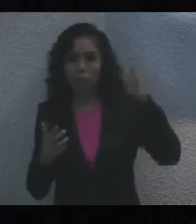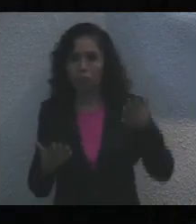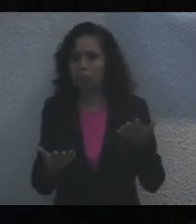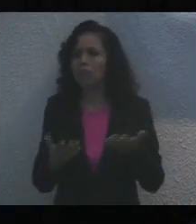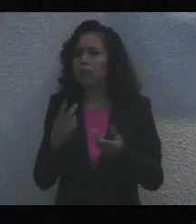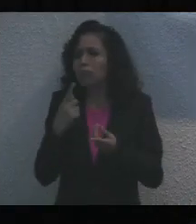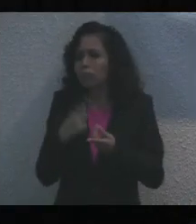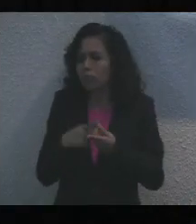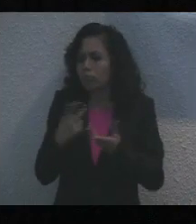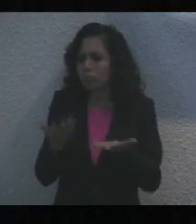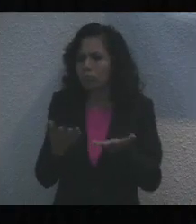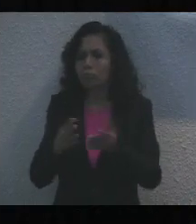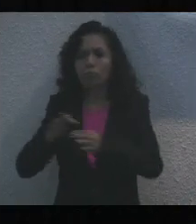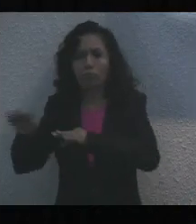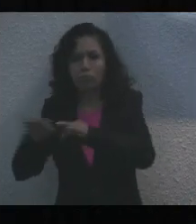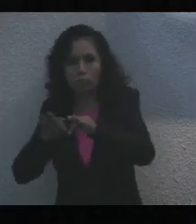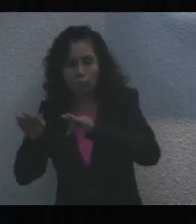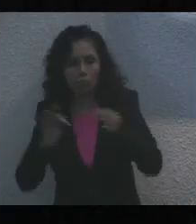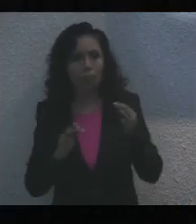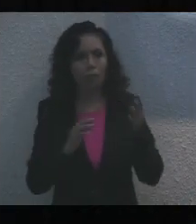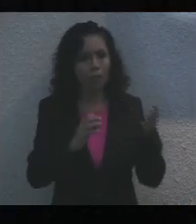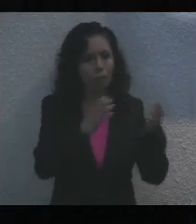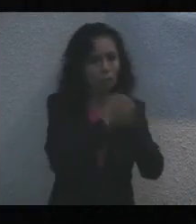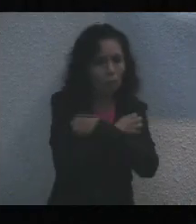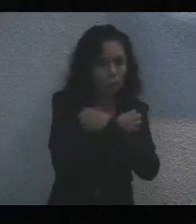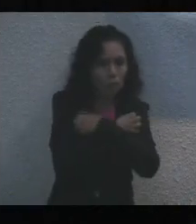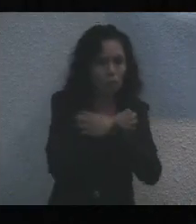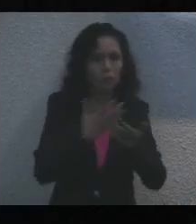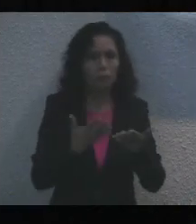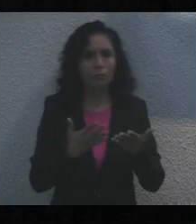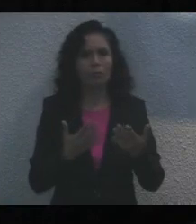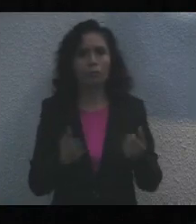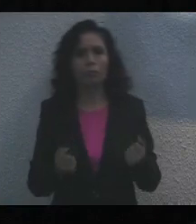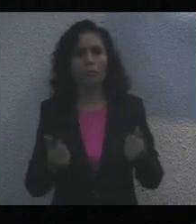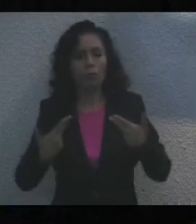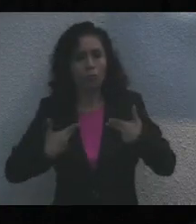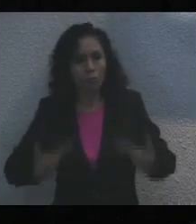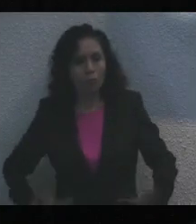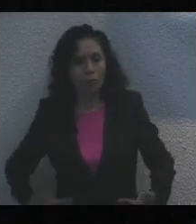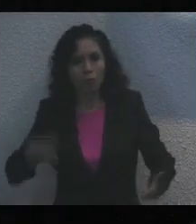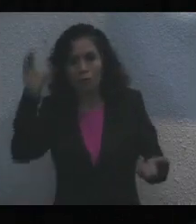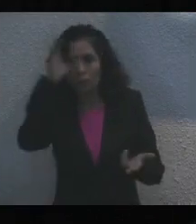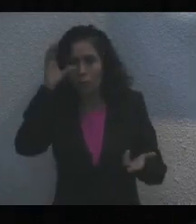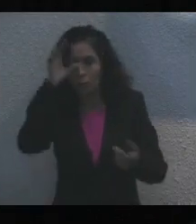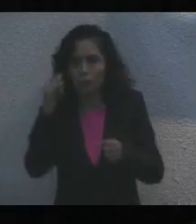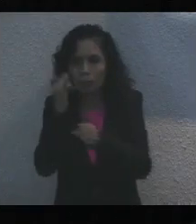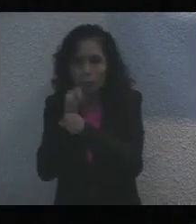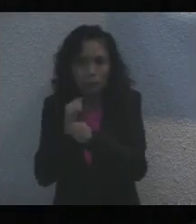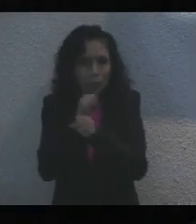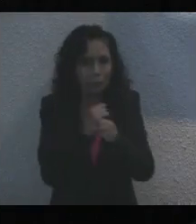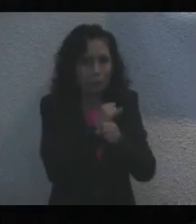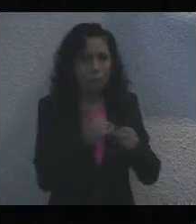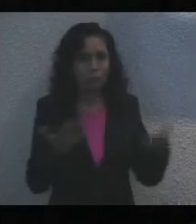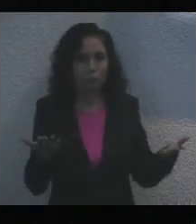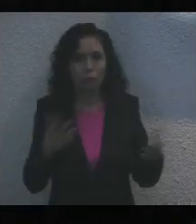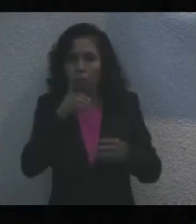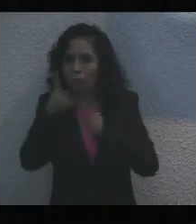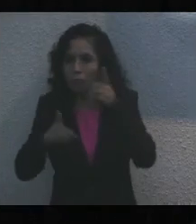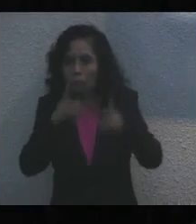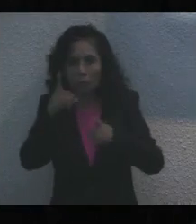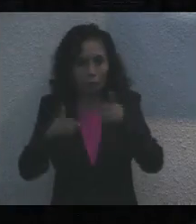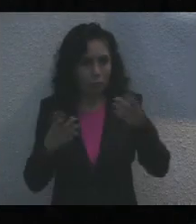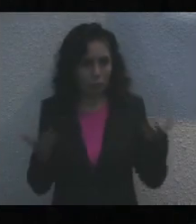económicas, humanísticas, educativas, científicas, investigación,